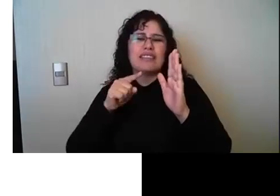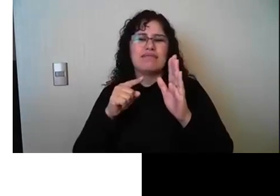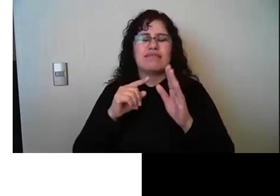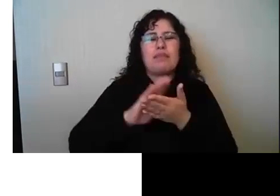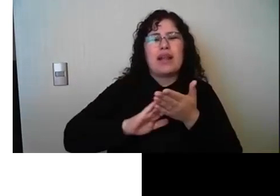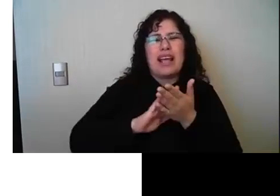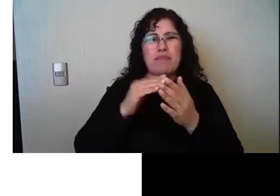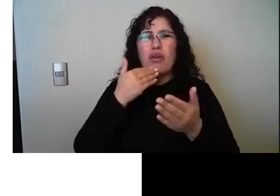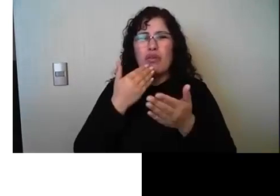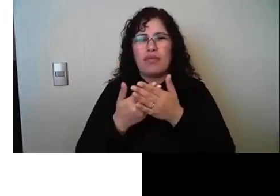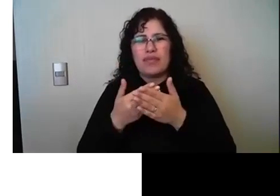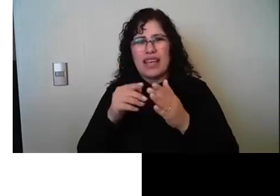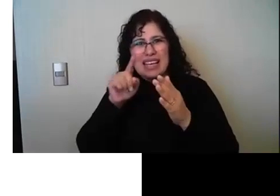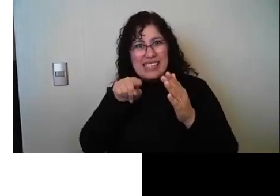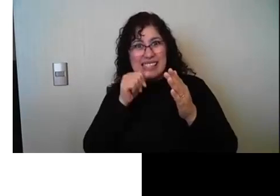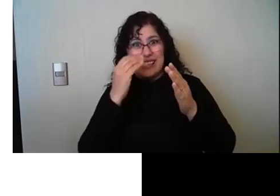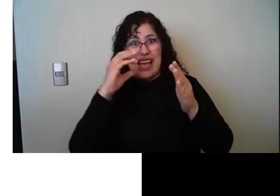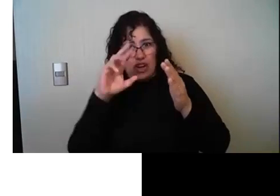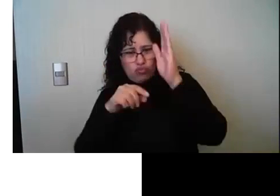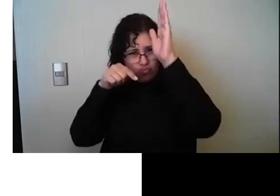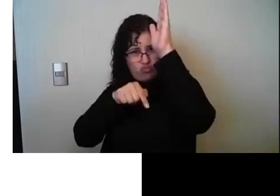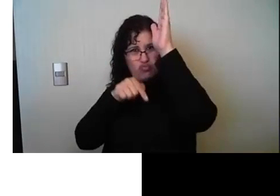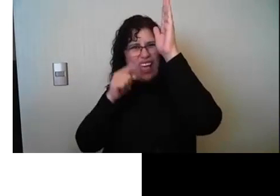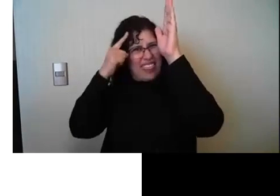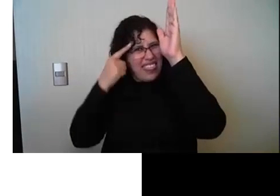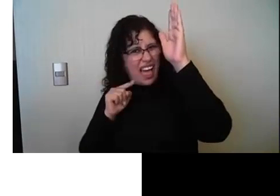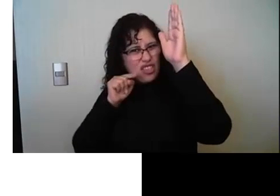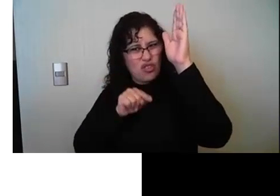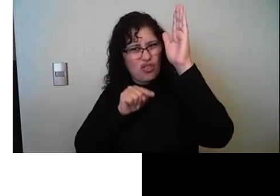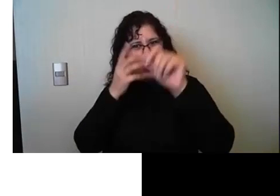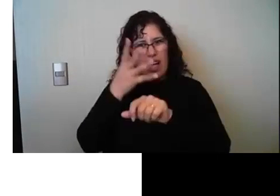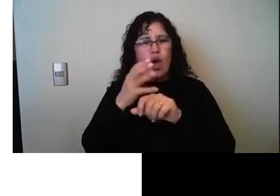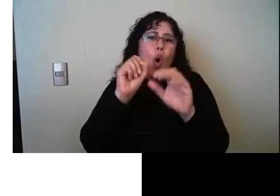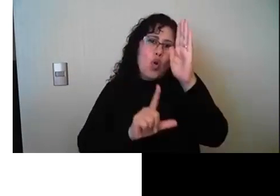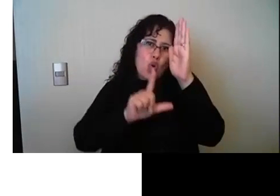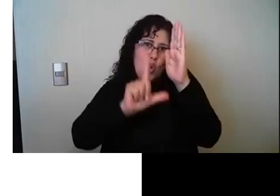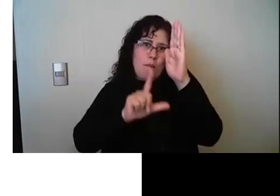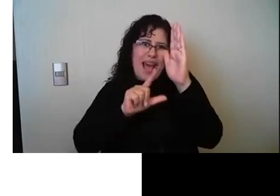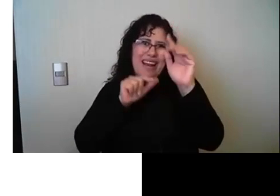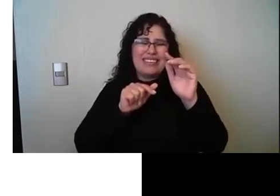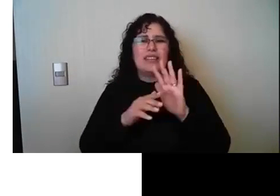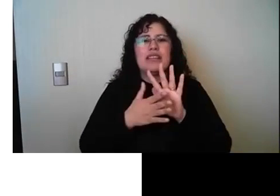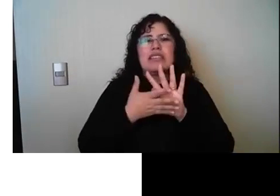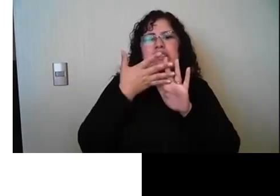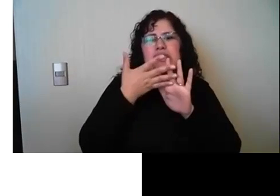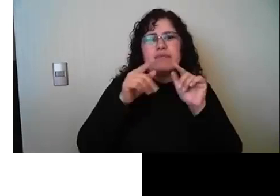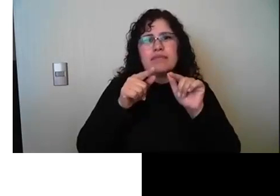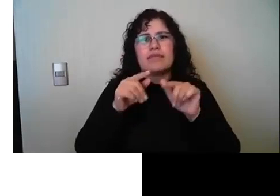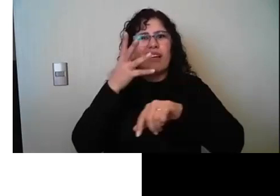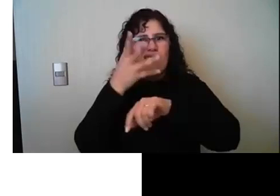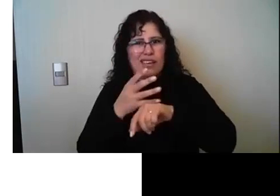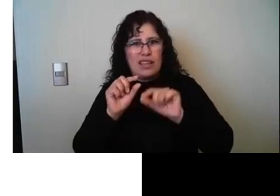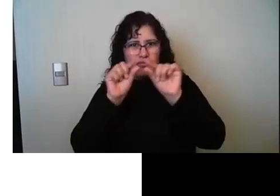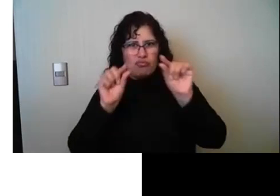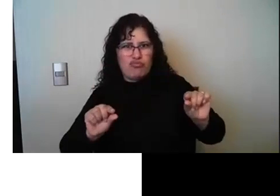este nivel, hay pérdida de sensibilidad a nivel sacro y lumbar, y asociado a los plexos que ellos van a inervar,